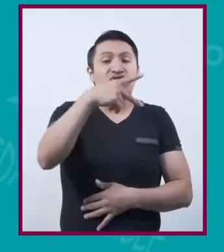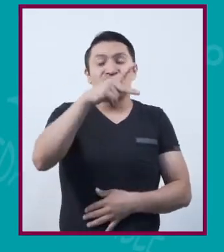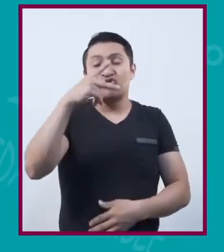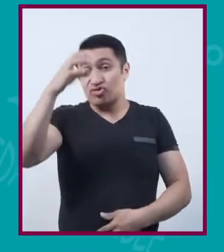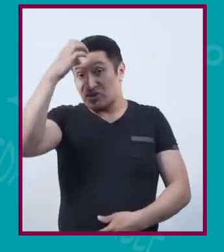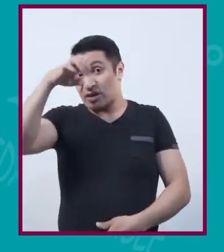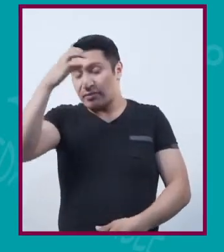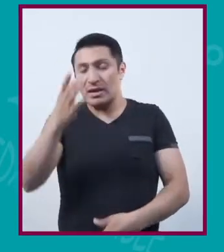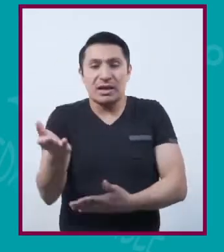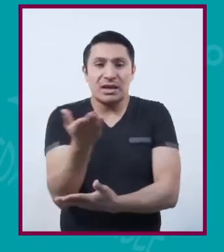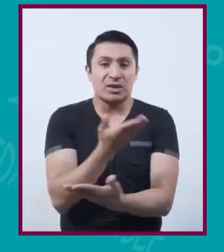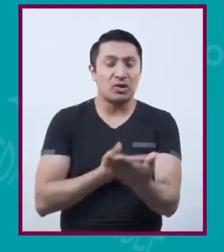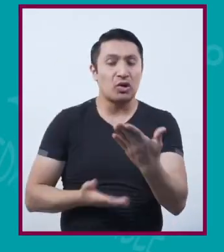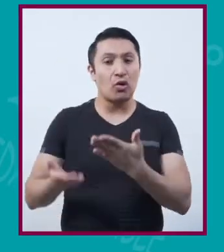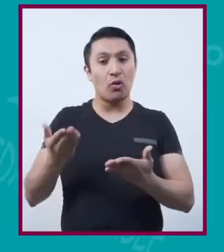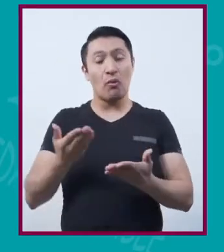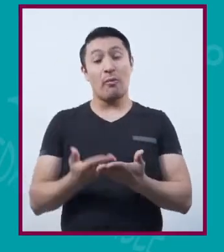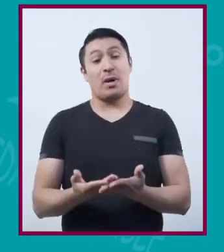y cómo